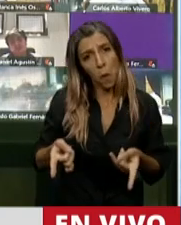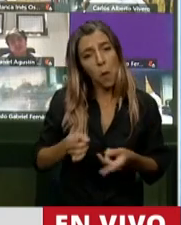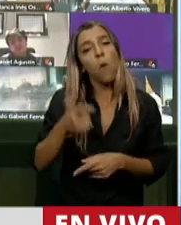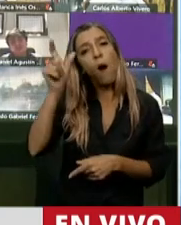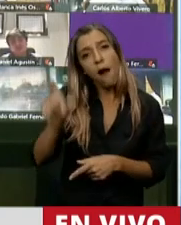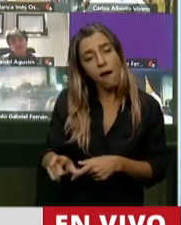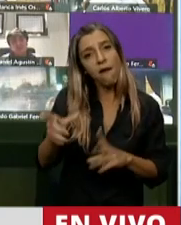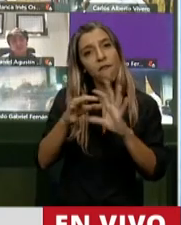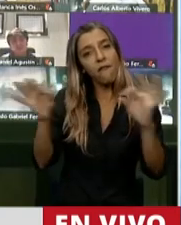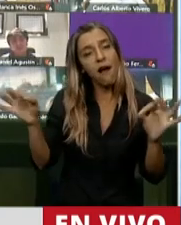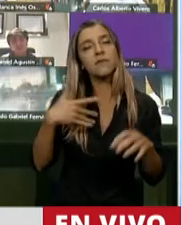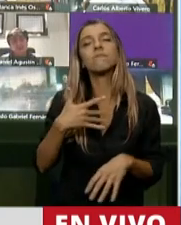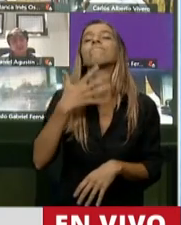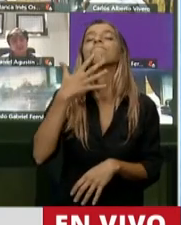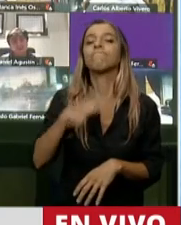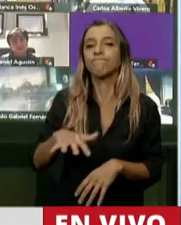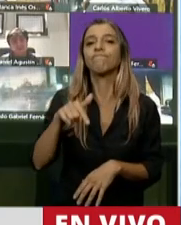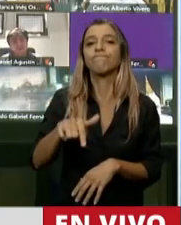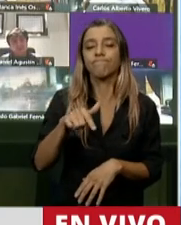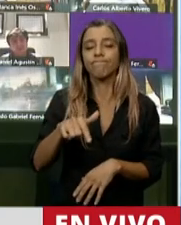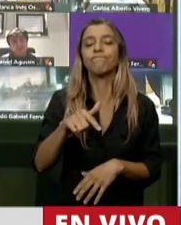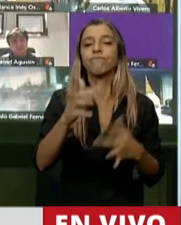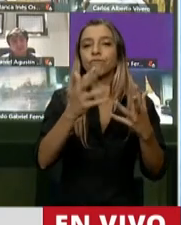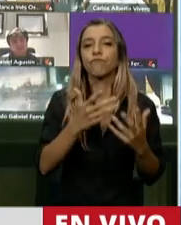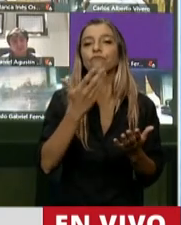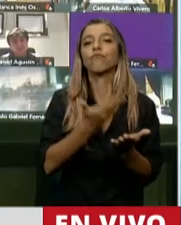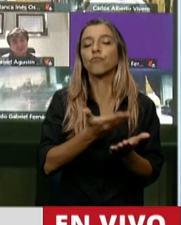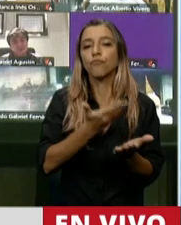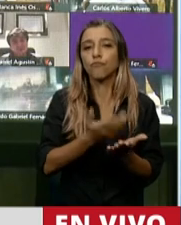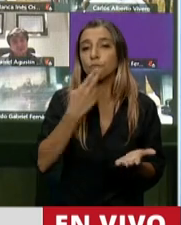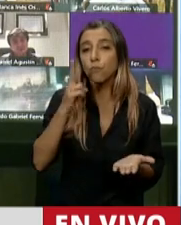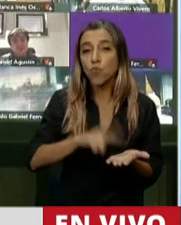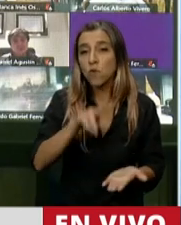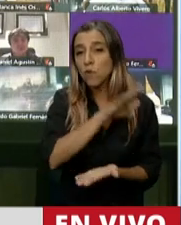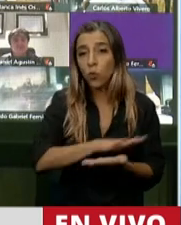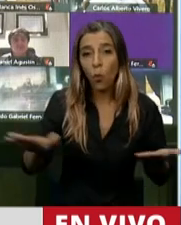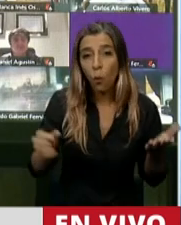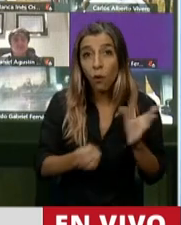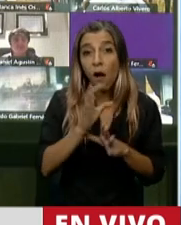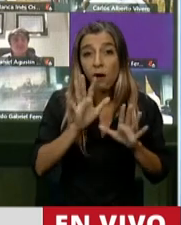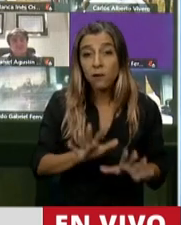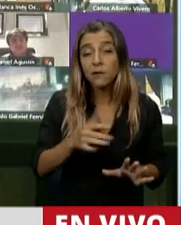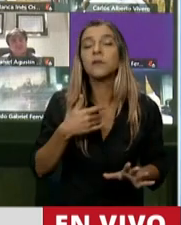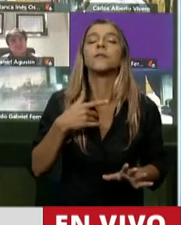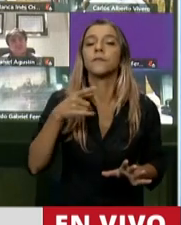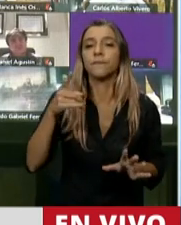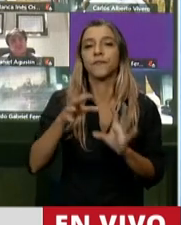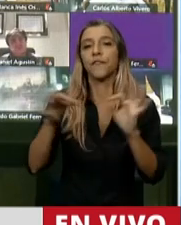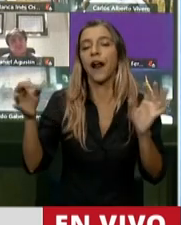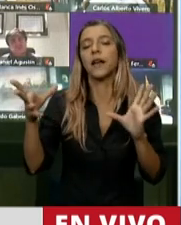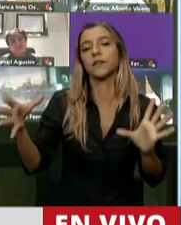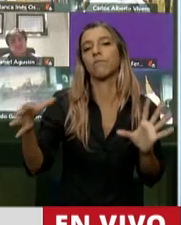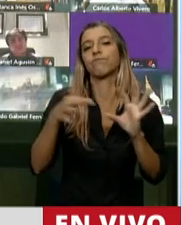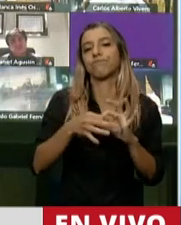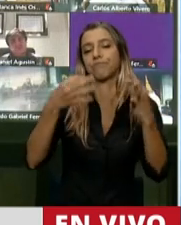graficado el porqué de este nuevo tributo, nuevo impuesto que hoy el